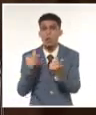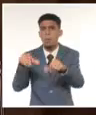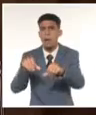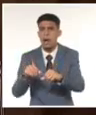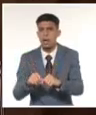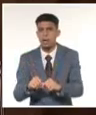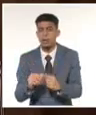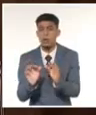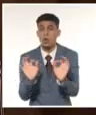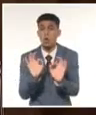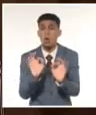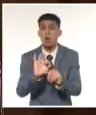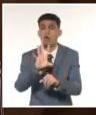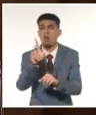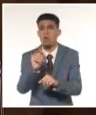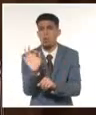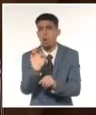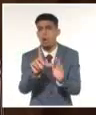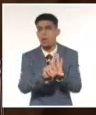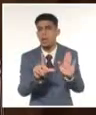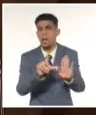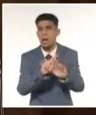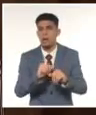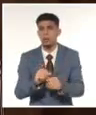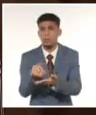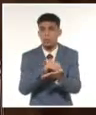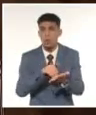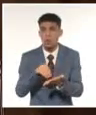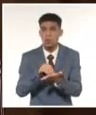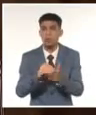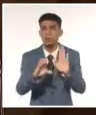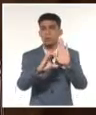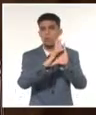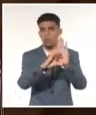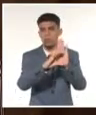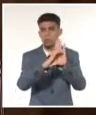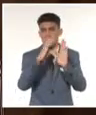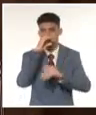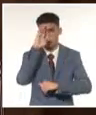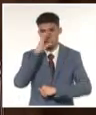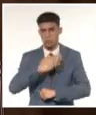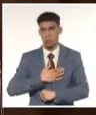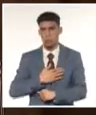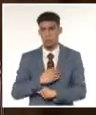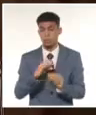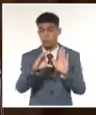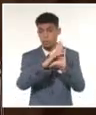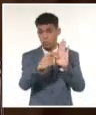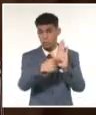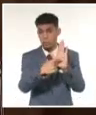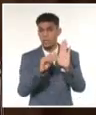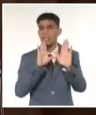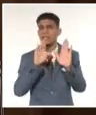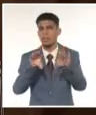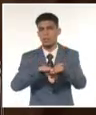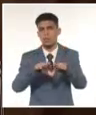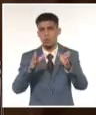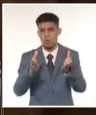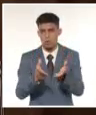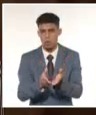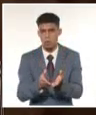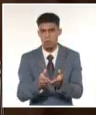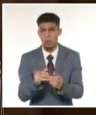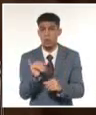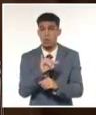una desviación? Ese rumbo está en la Constitución de la República, en la conceptualización del modelo económico y social